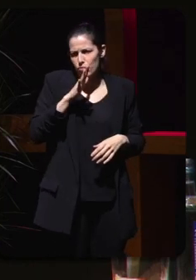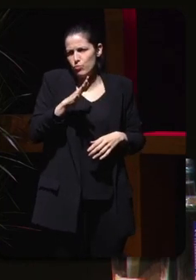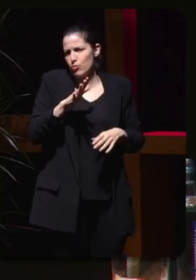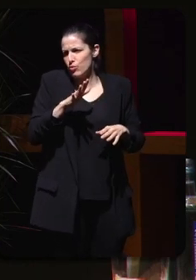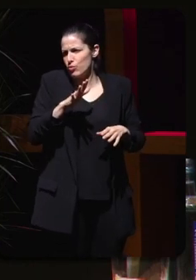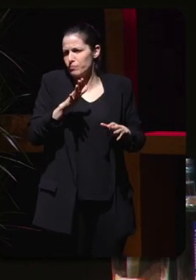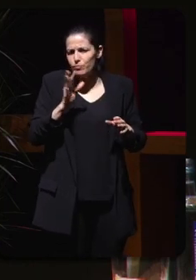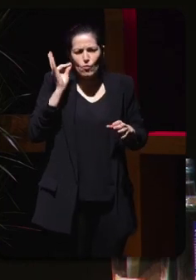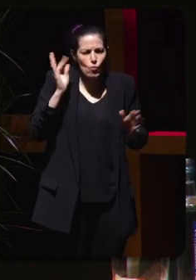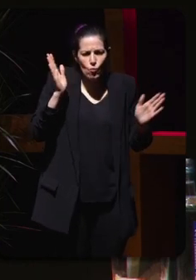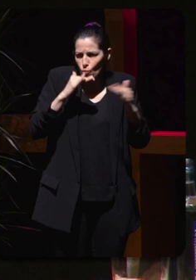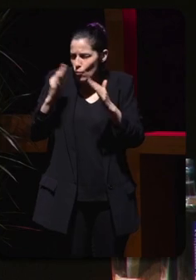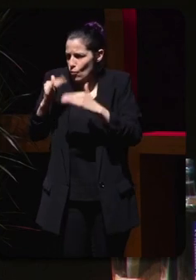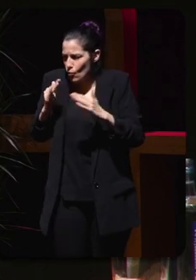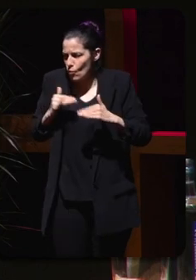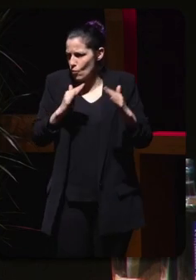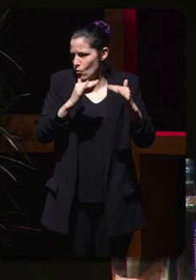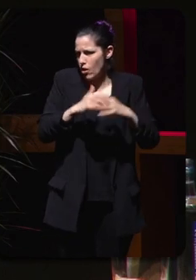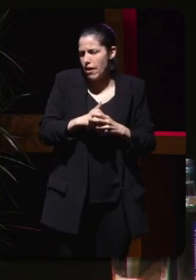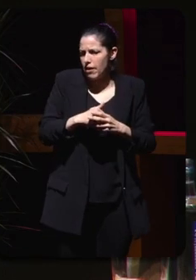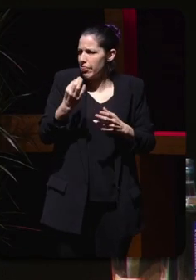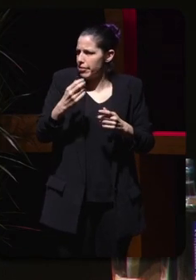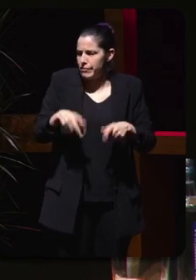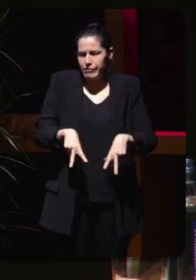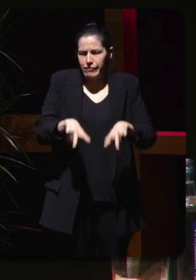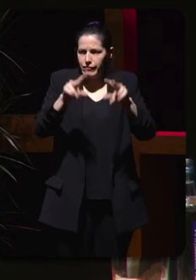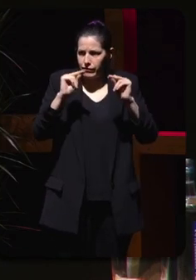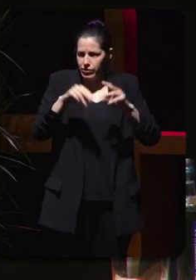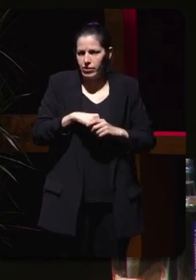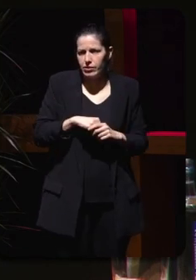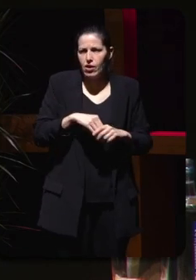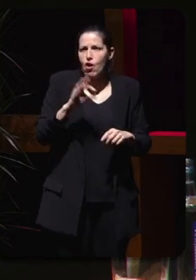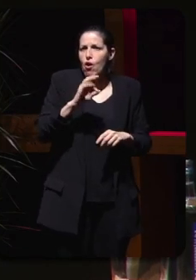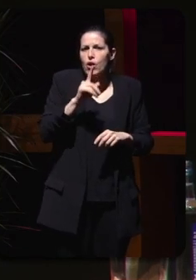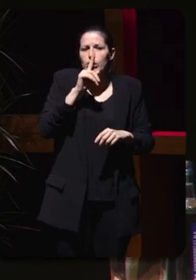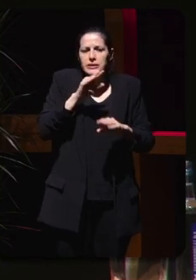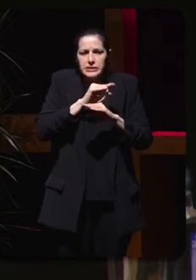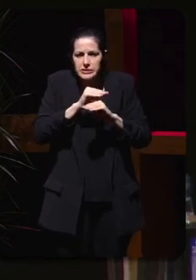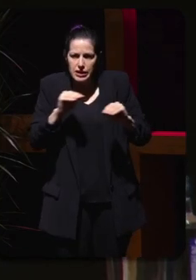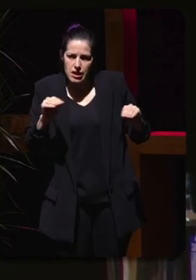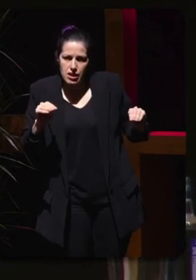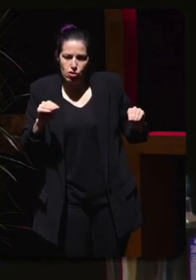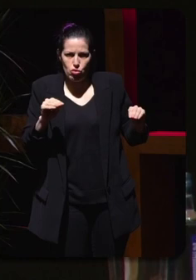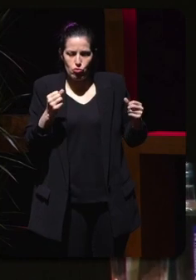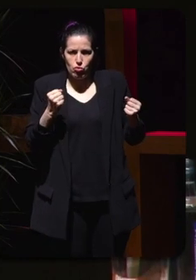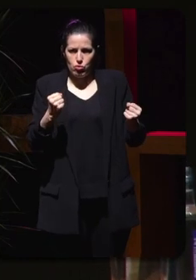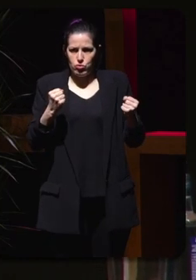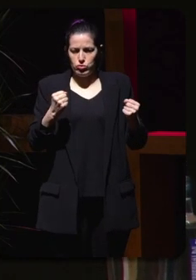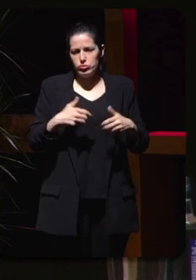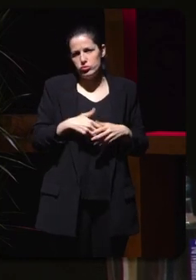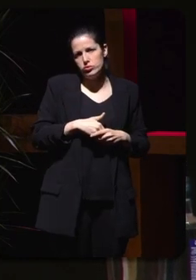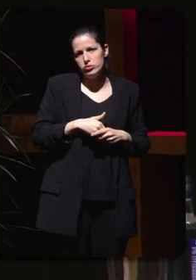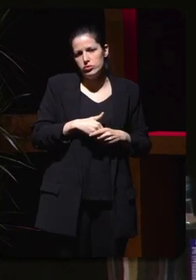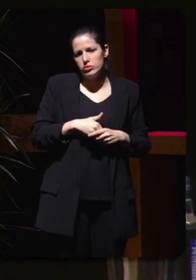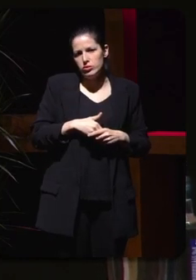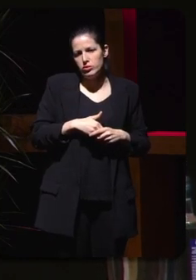¿no? Y sobre todo, o sea, que acabemos, o sea, con silencios absolutamente atronadores, ¿no? Porque como ha dicho María,